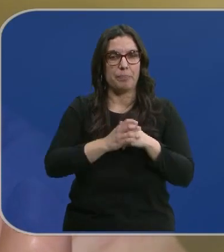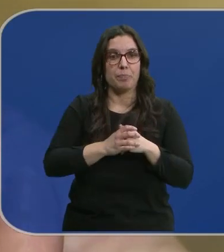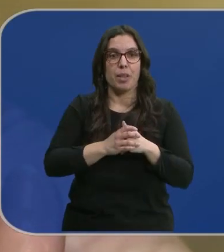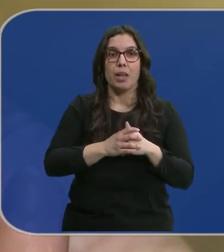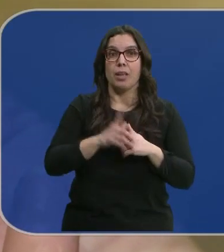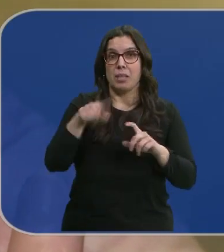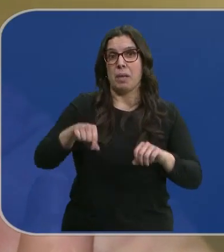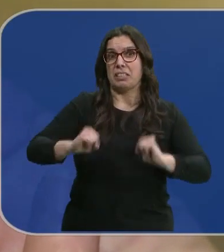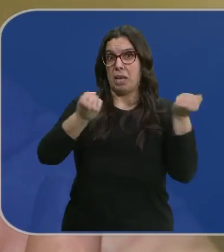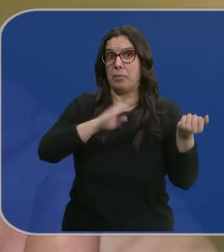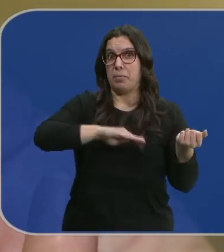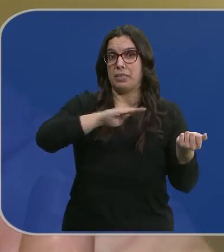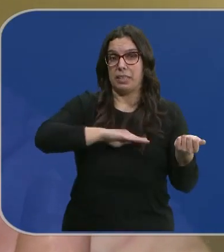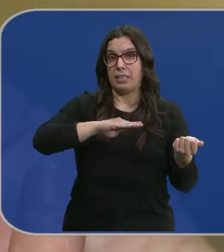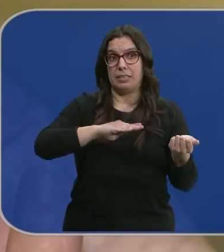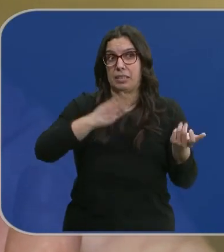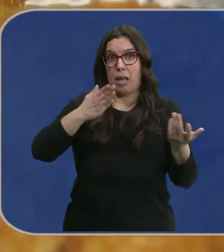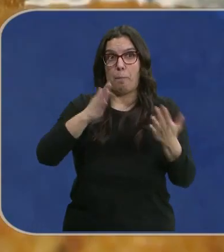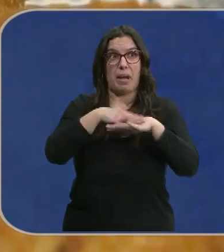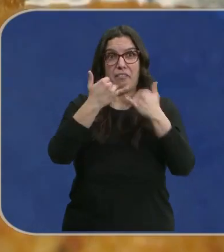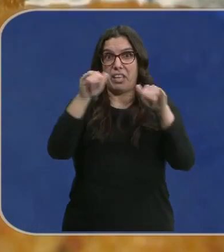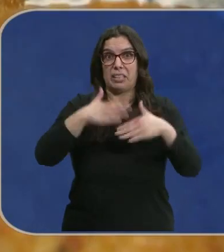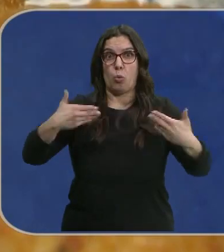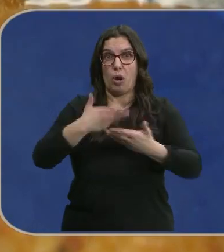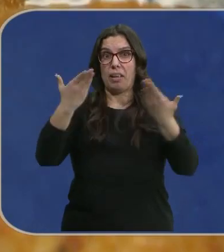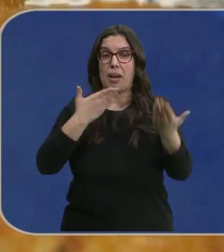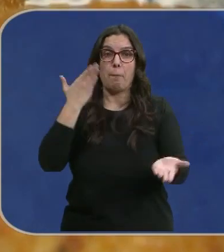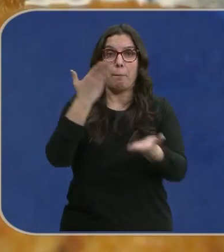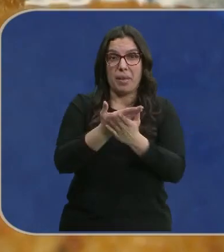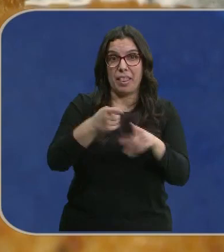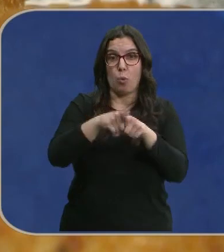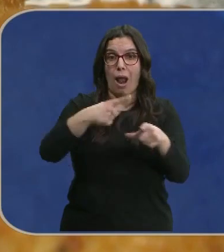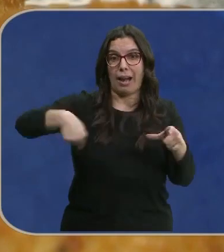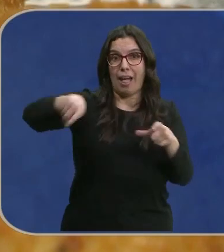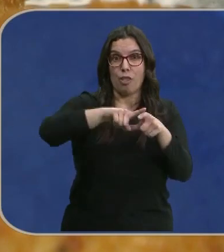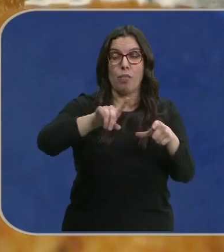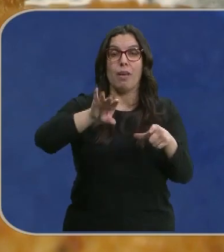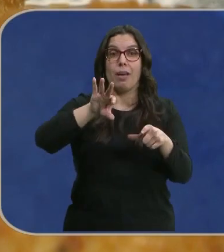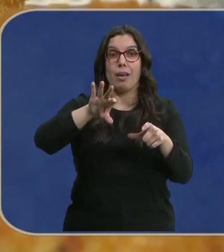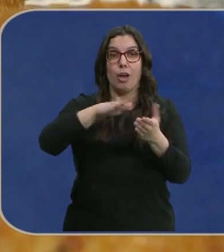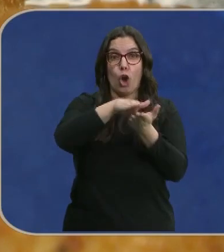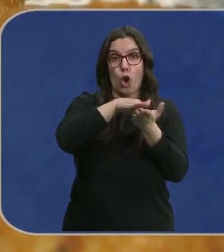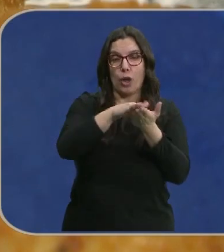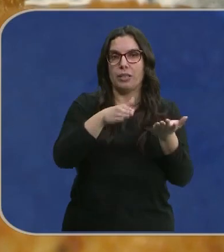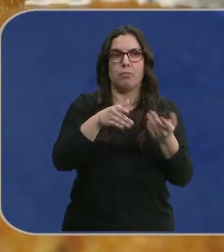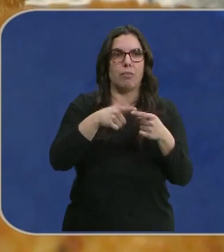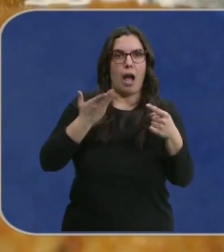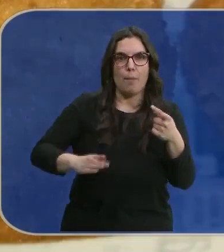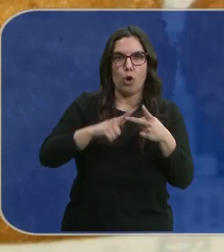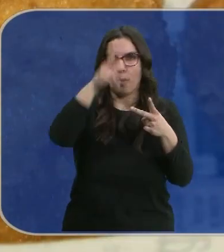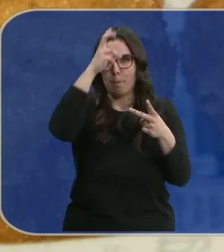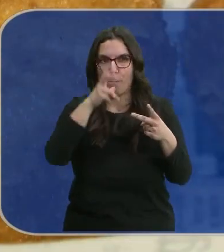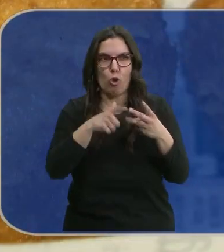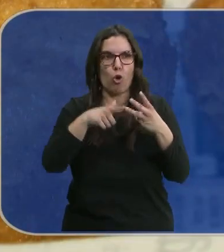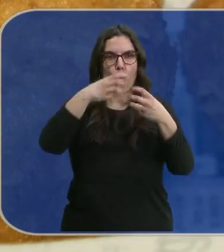luego muy socorrido también en cualquier celebración pedirse una ración como esta de croquetas, de jamón, de pollo,